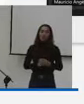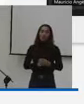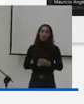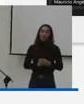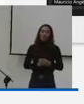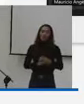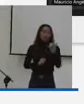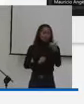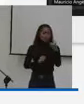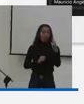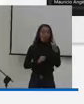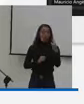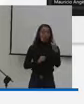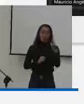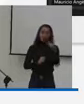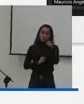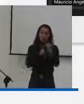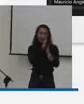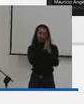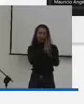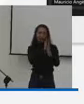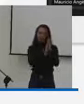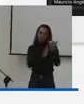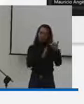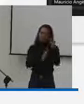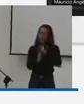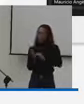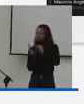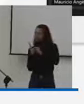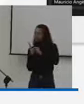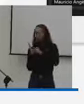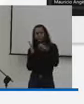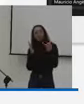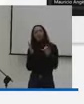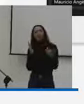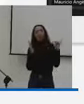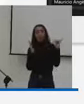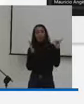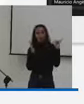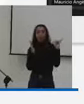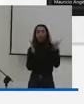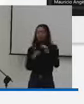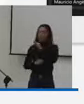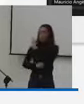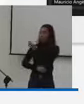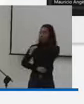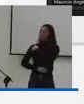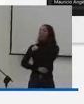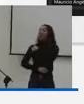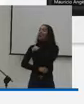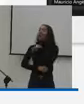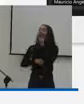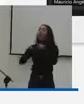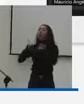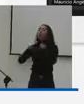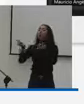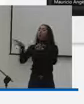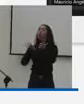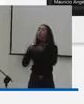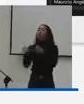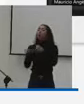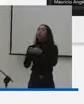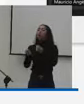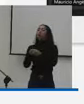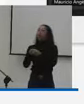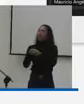lo tenemos además para que no solamente el ministerio con sus atletas apoyados los que